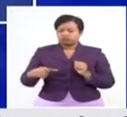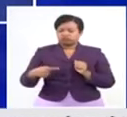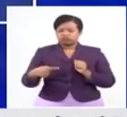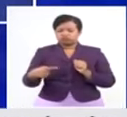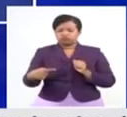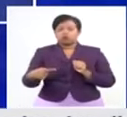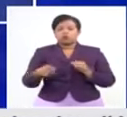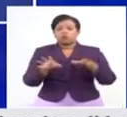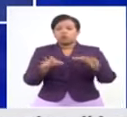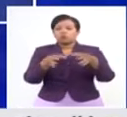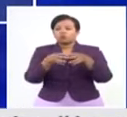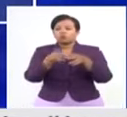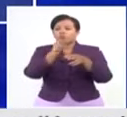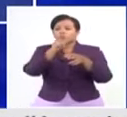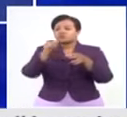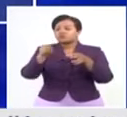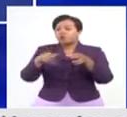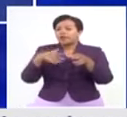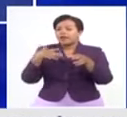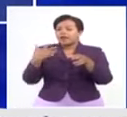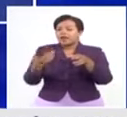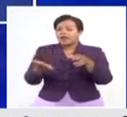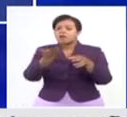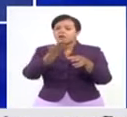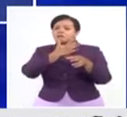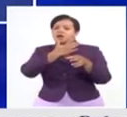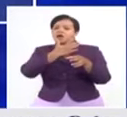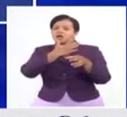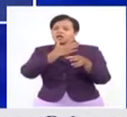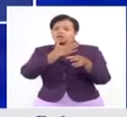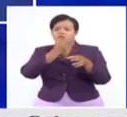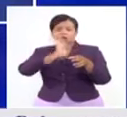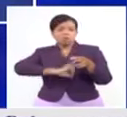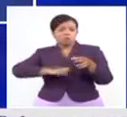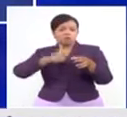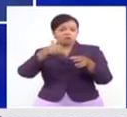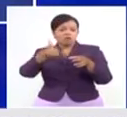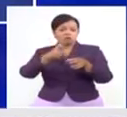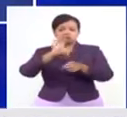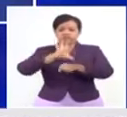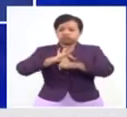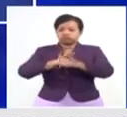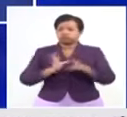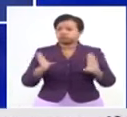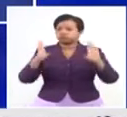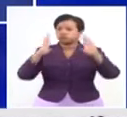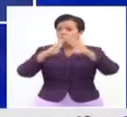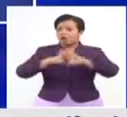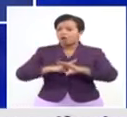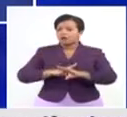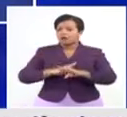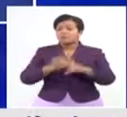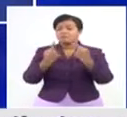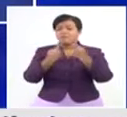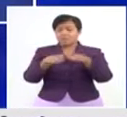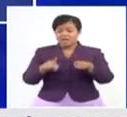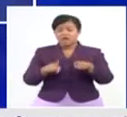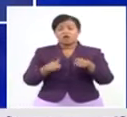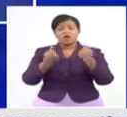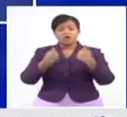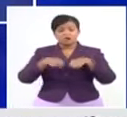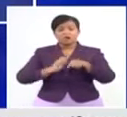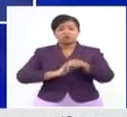grupo de personas que aparentemente sanas, porque no tenían ninguna comorbilidad identificada,